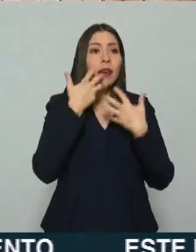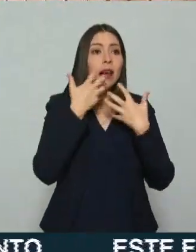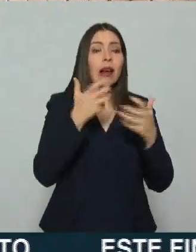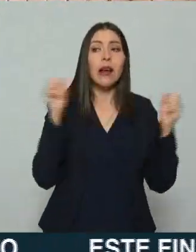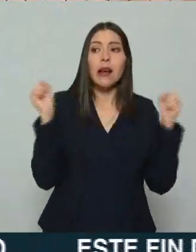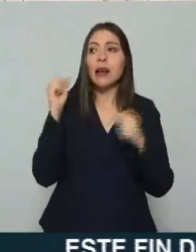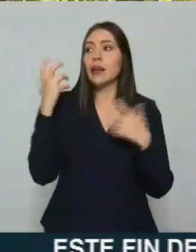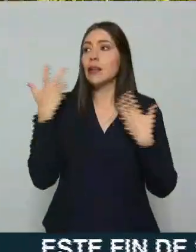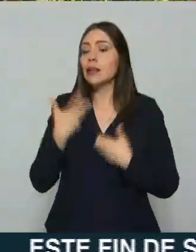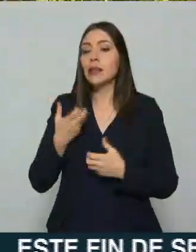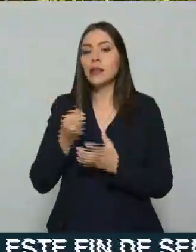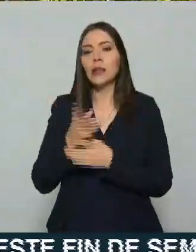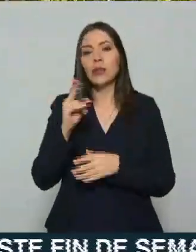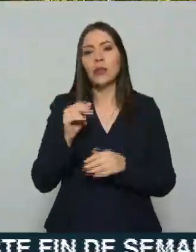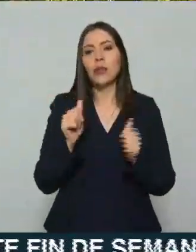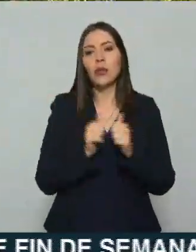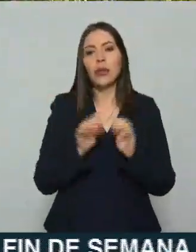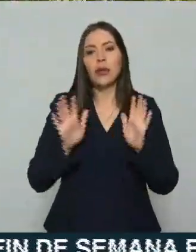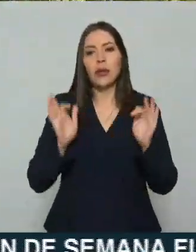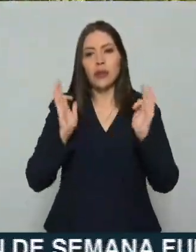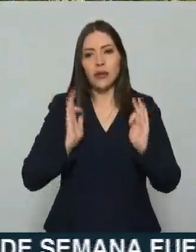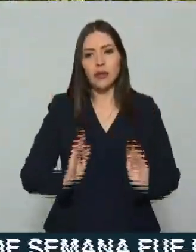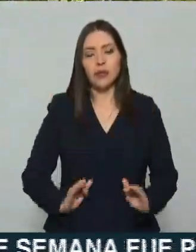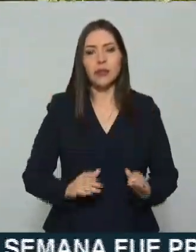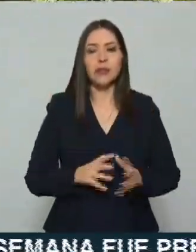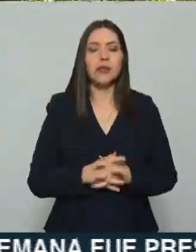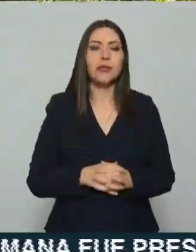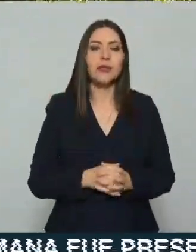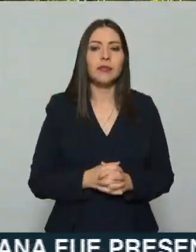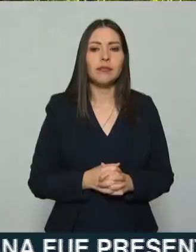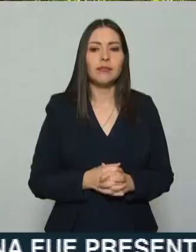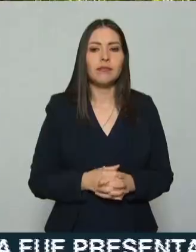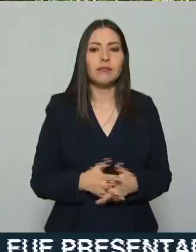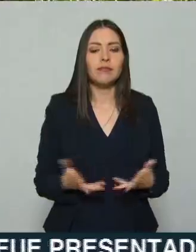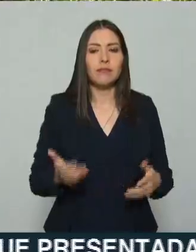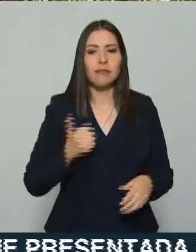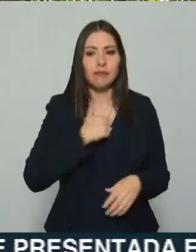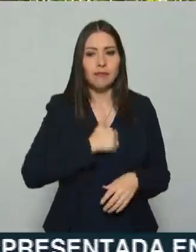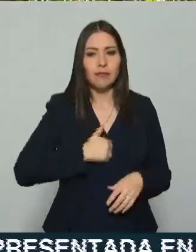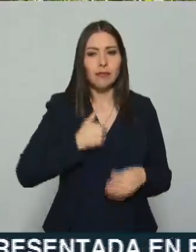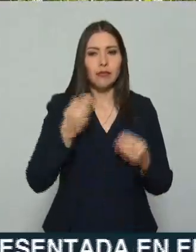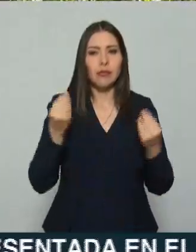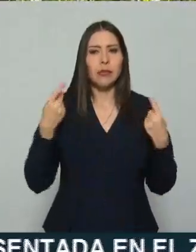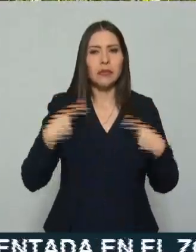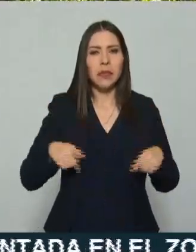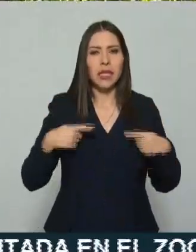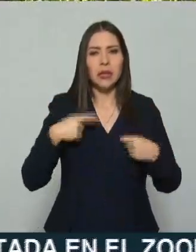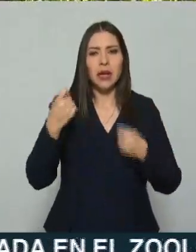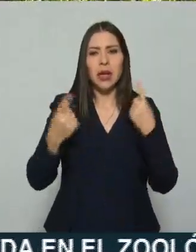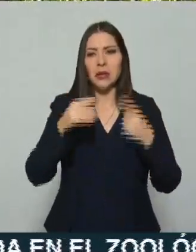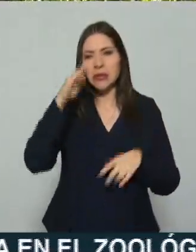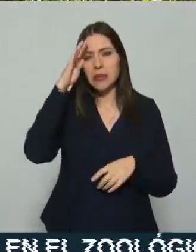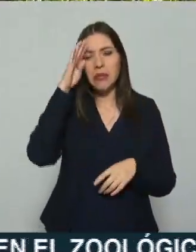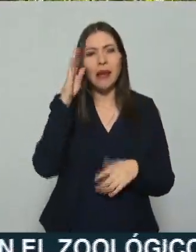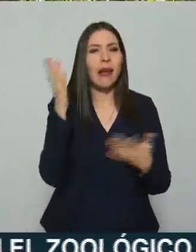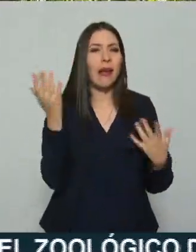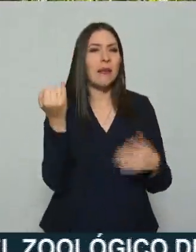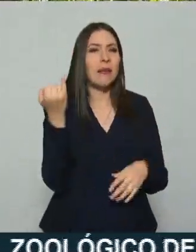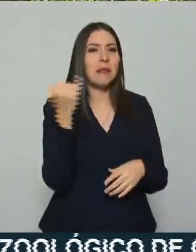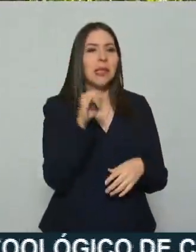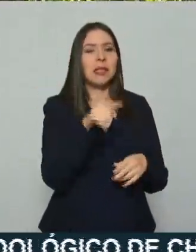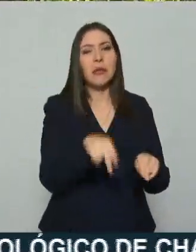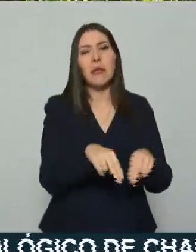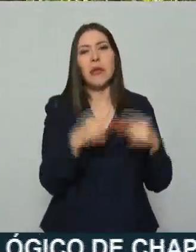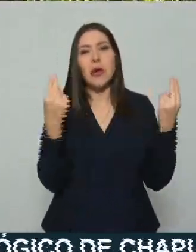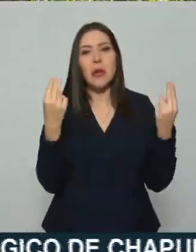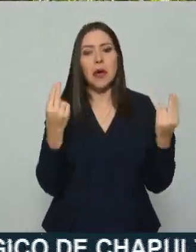todo tranquilo. Desgraciadamente existe mucha gente que lo toma en broma, ¿sí? Somos pocos